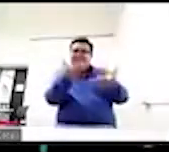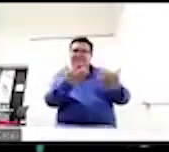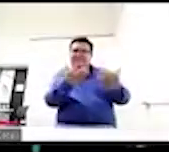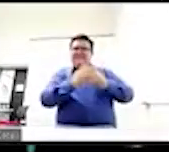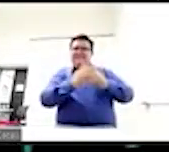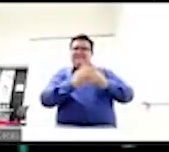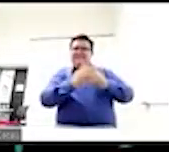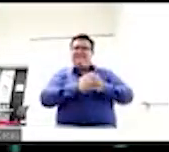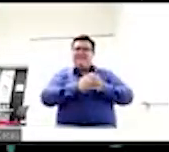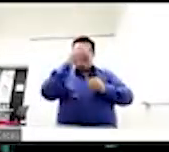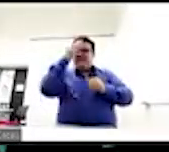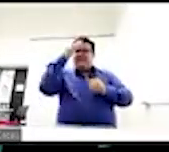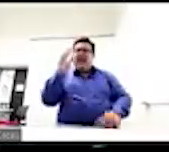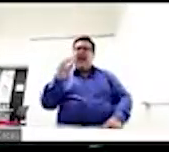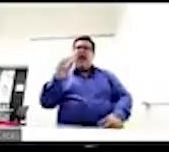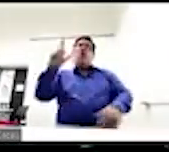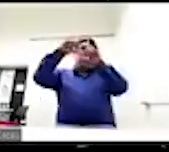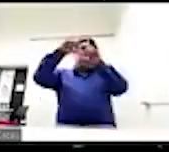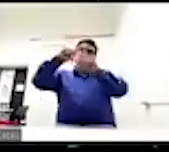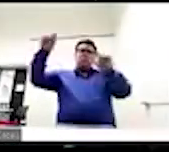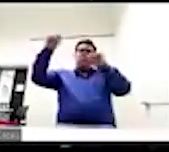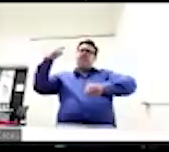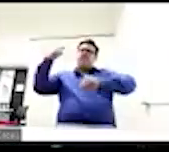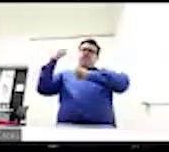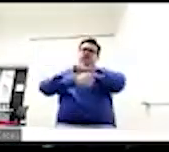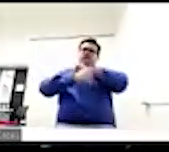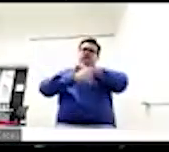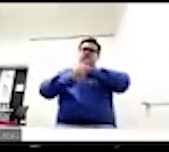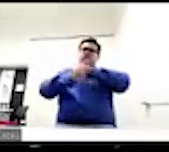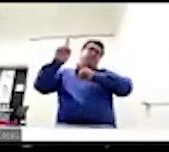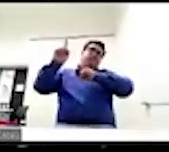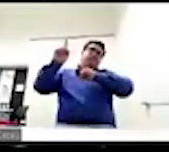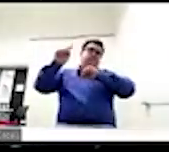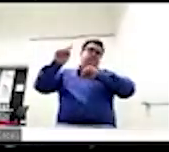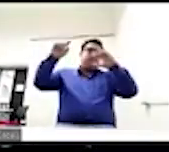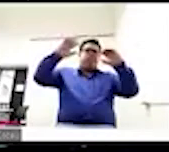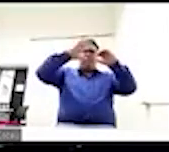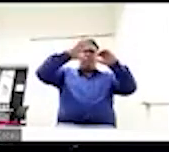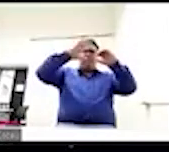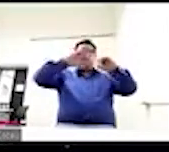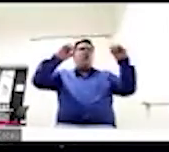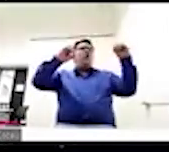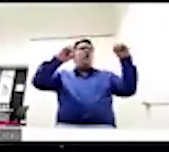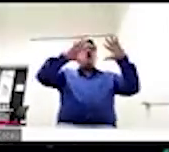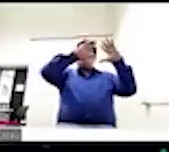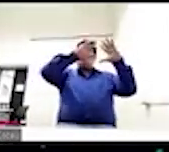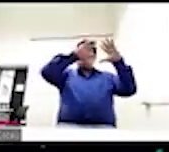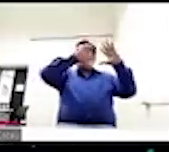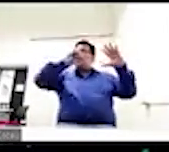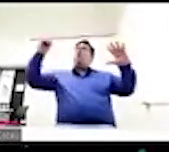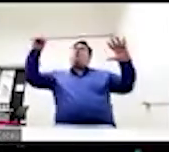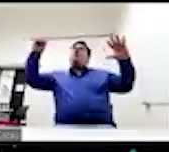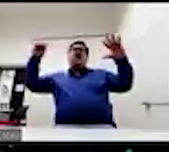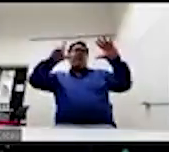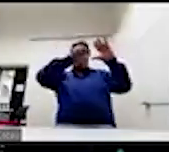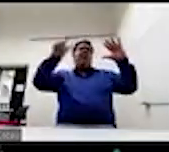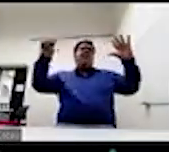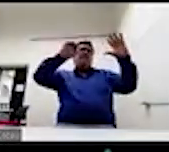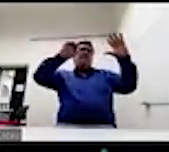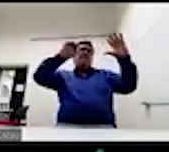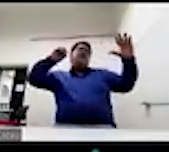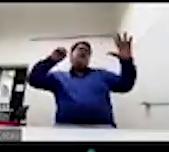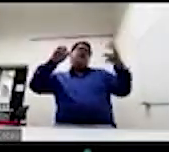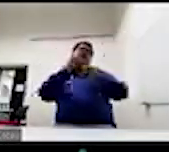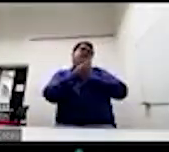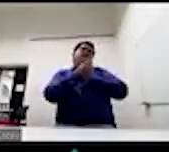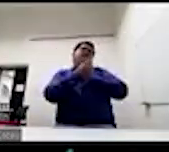luna castigada, que es la figura negra, y enviada lejos del sol, su amado, obligada a estar lejos de él, pero también